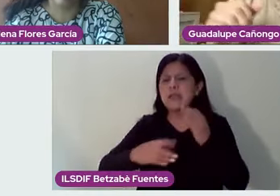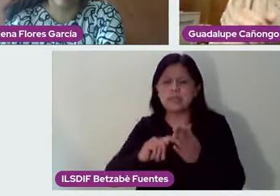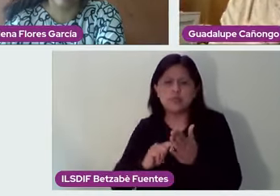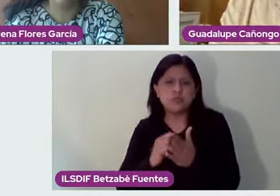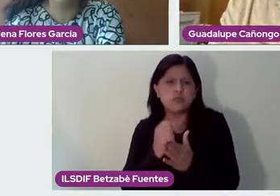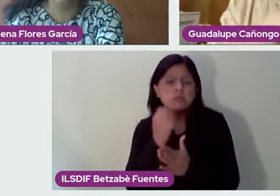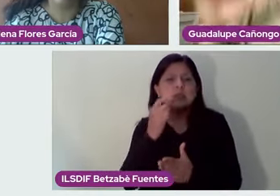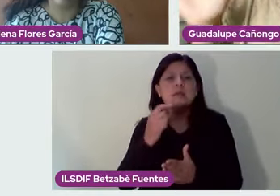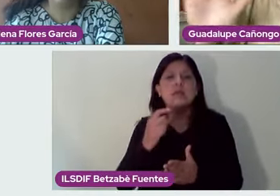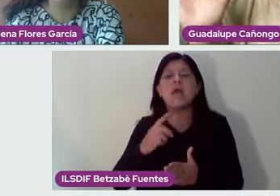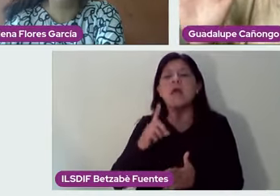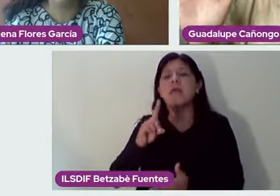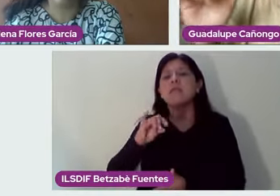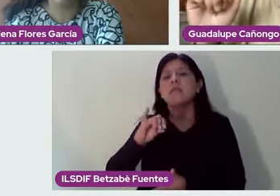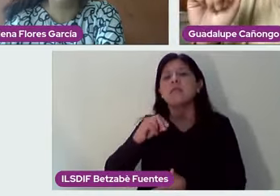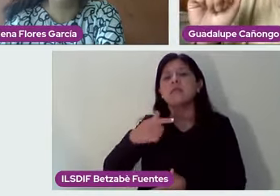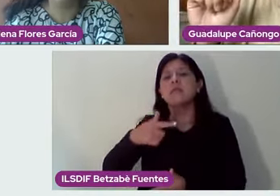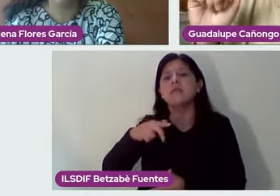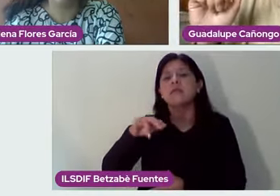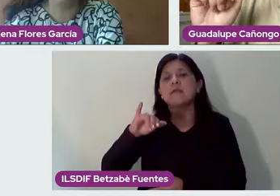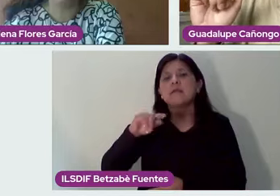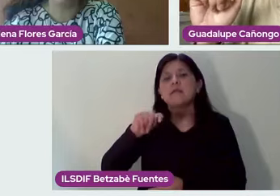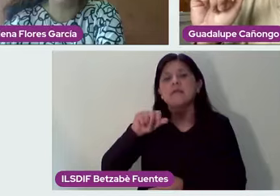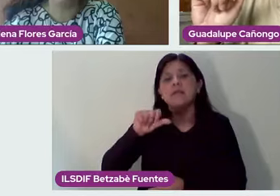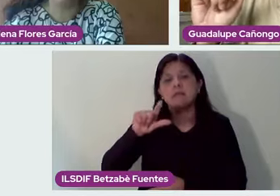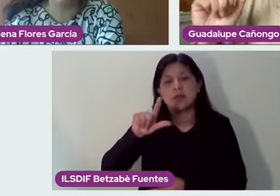digital, muchas cosas, ¿no?